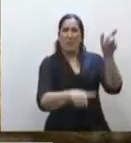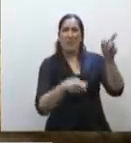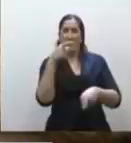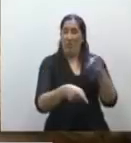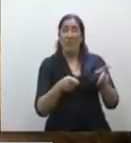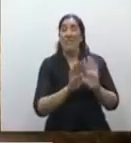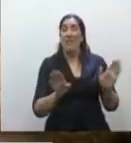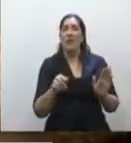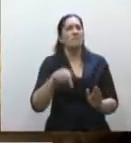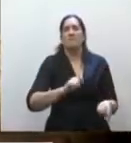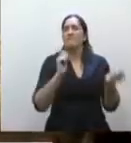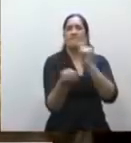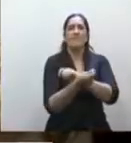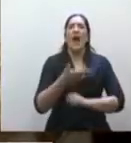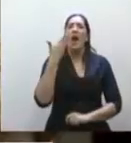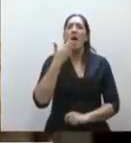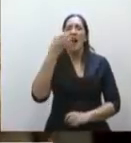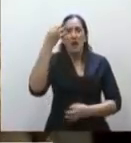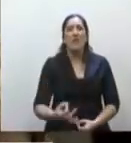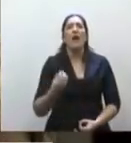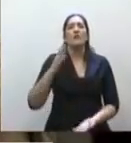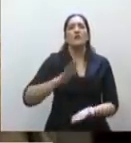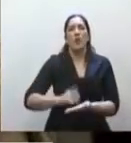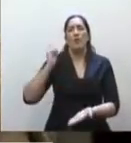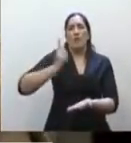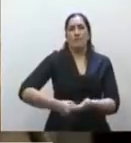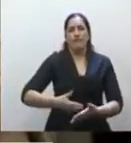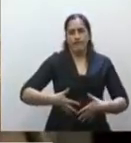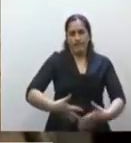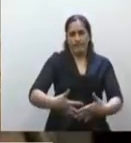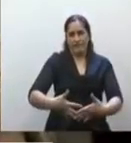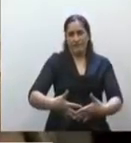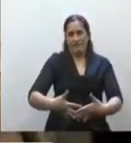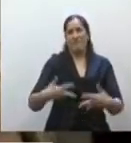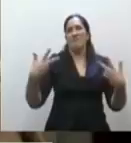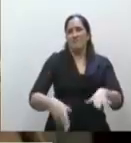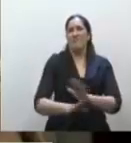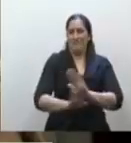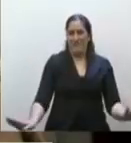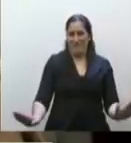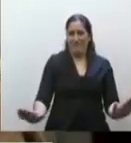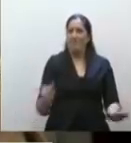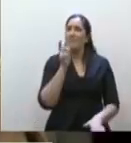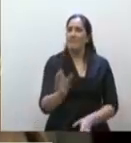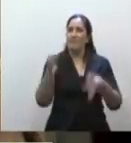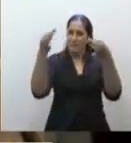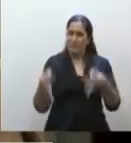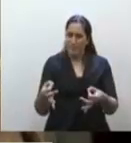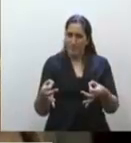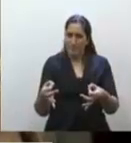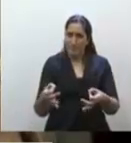hablemos de interrupción voluntaria del embarazo. Por eso, señora